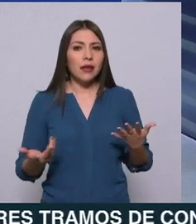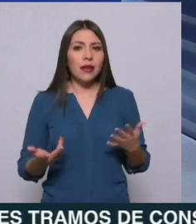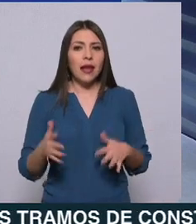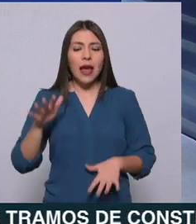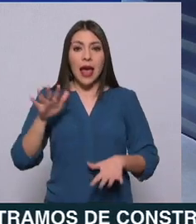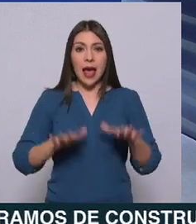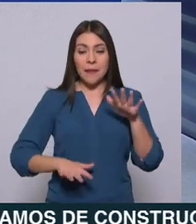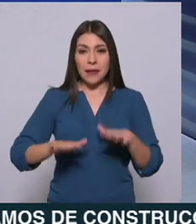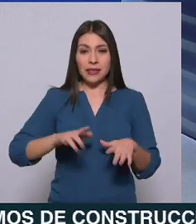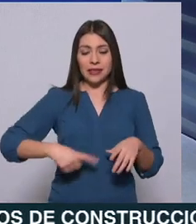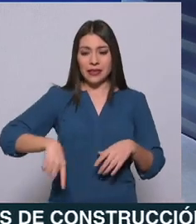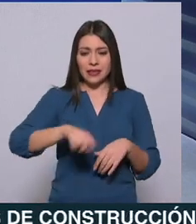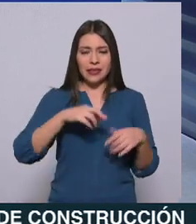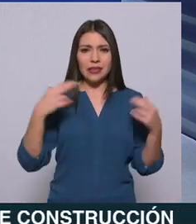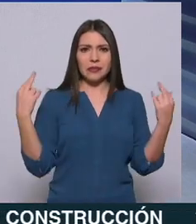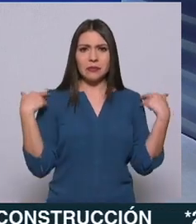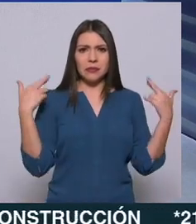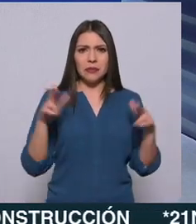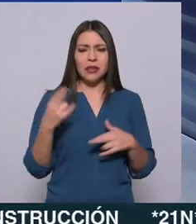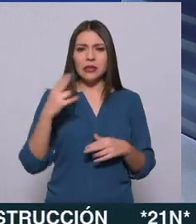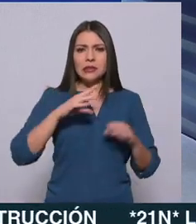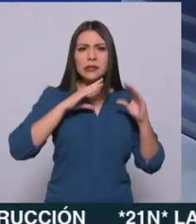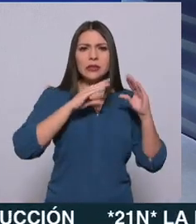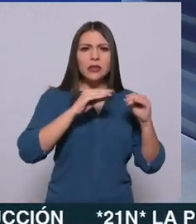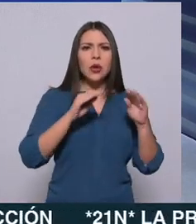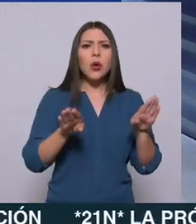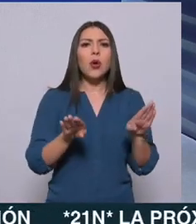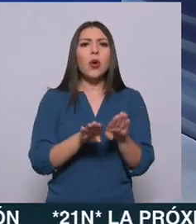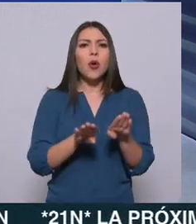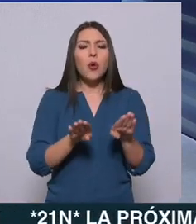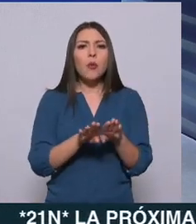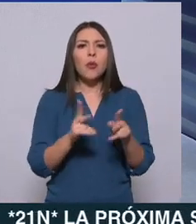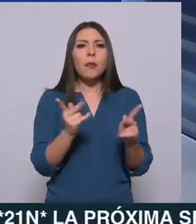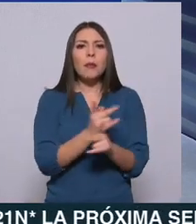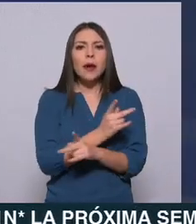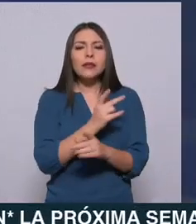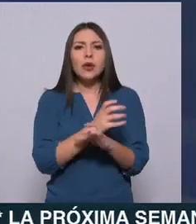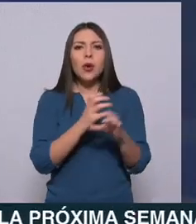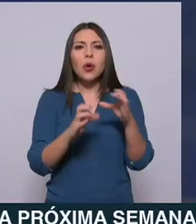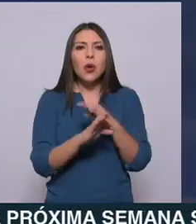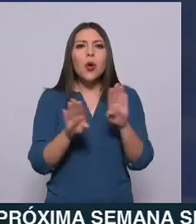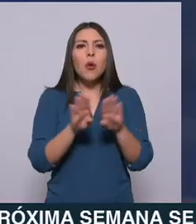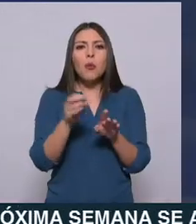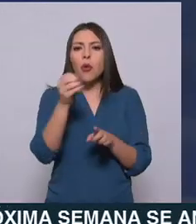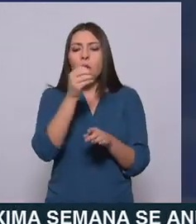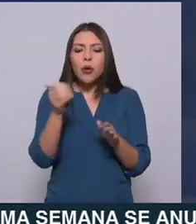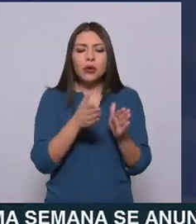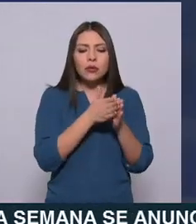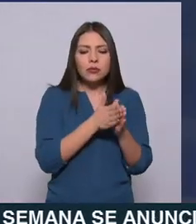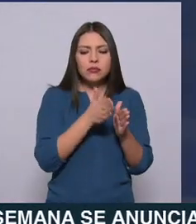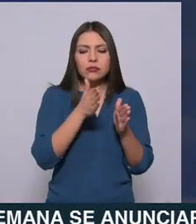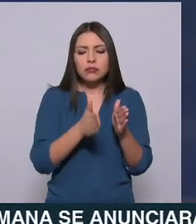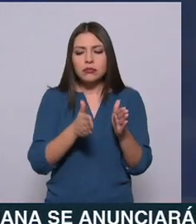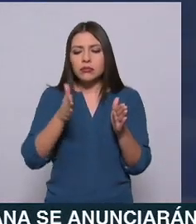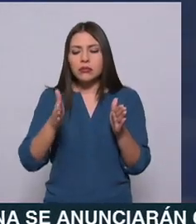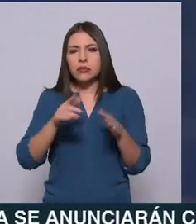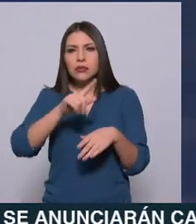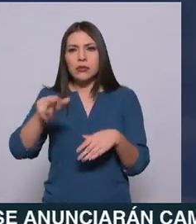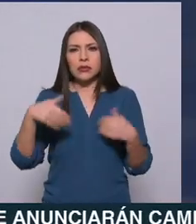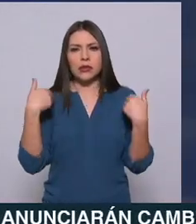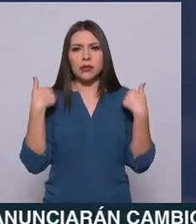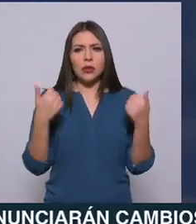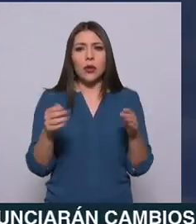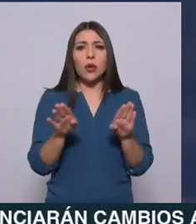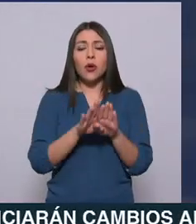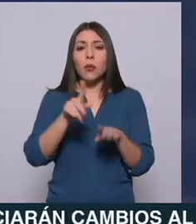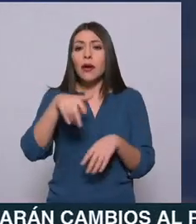a la gente cuáles son los procesos. Simple y sencillamente, ellos deben de comprender que para tomar una